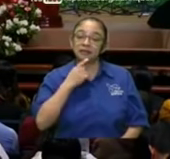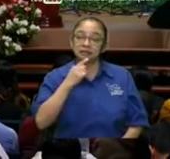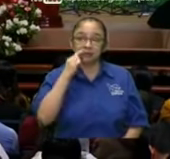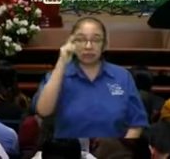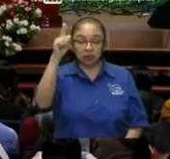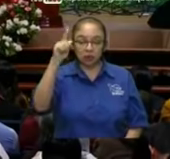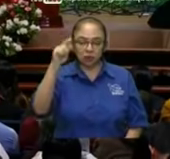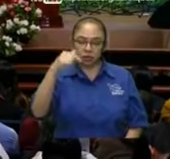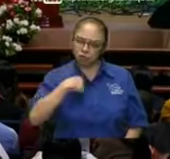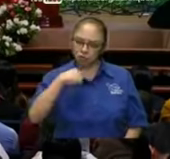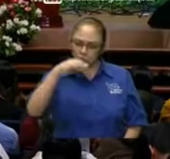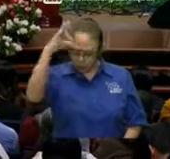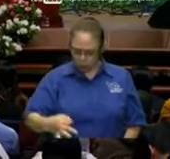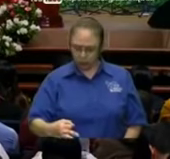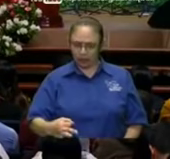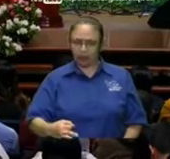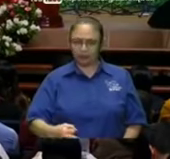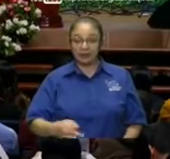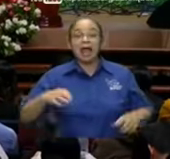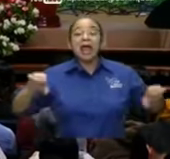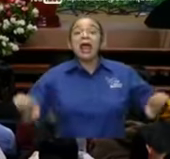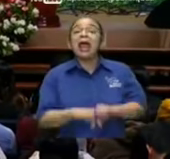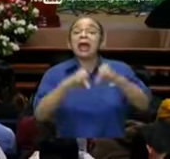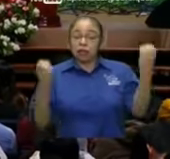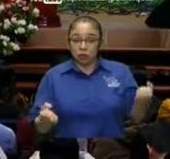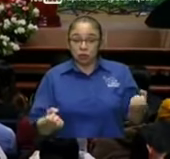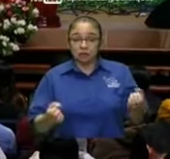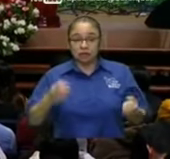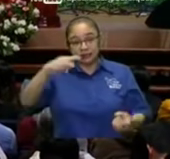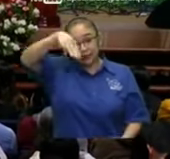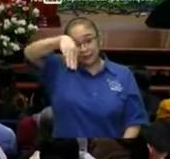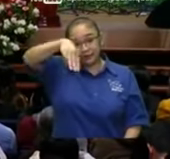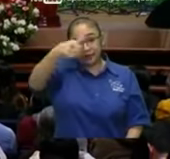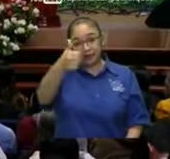Y entonces María,